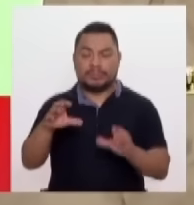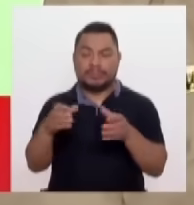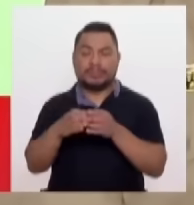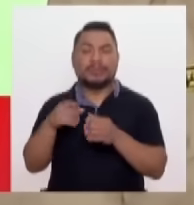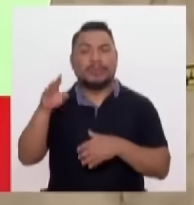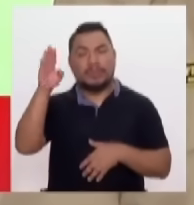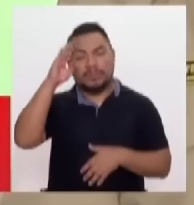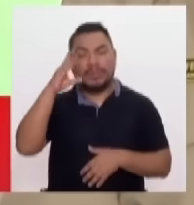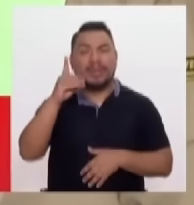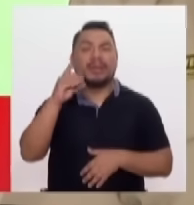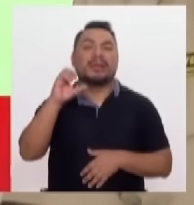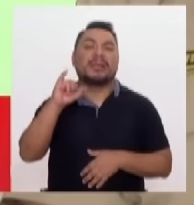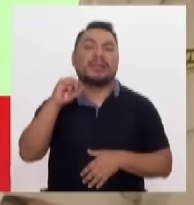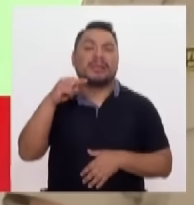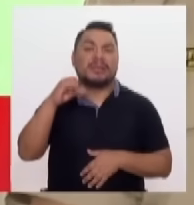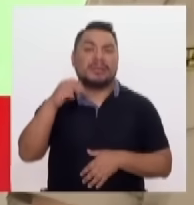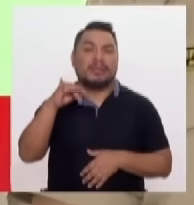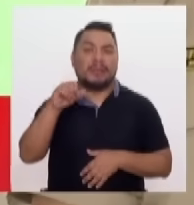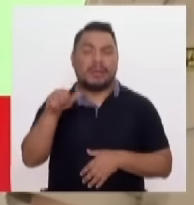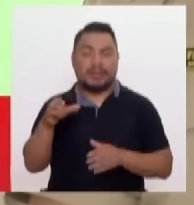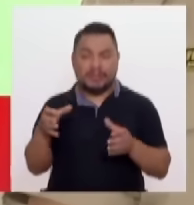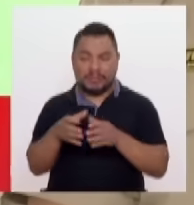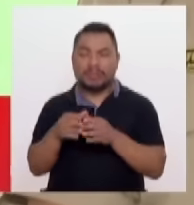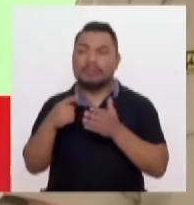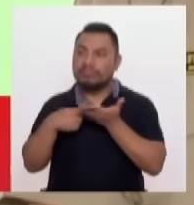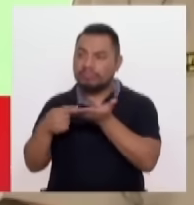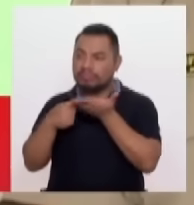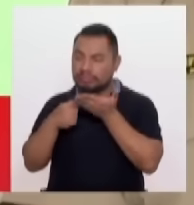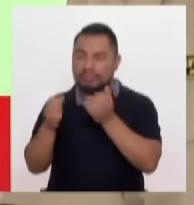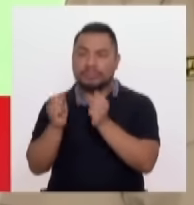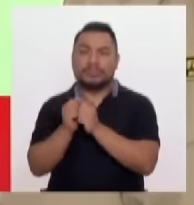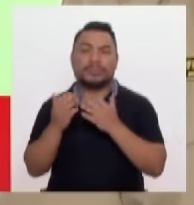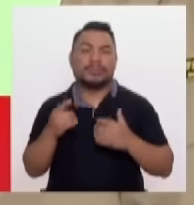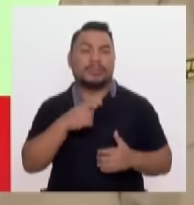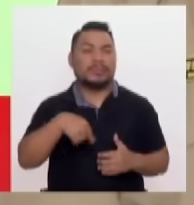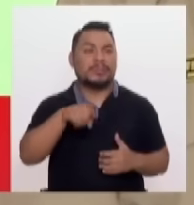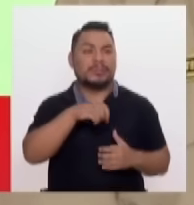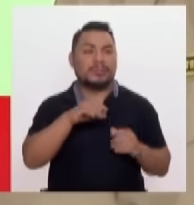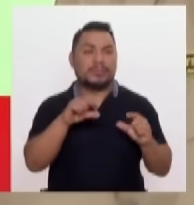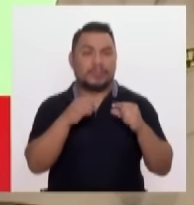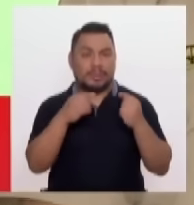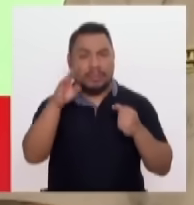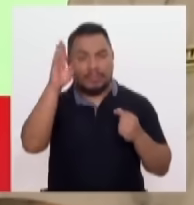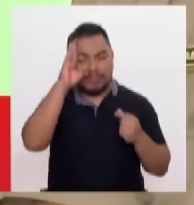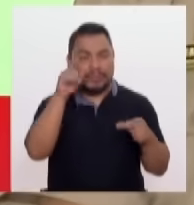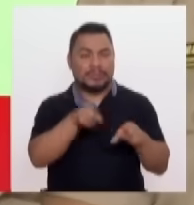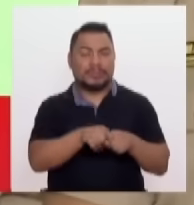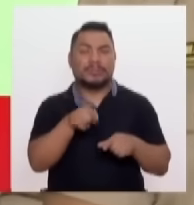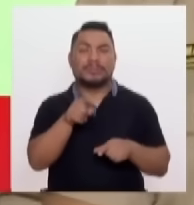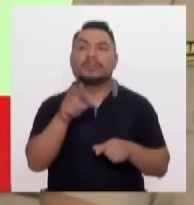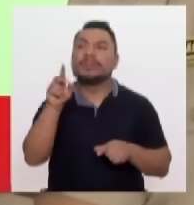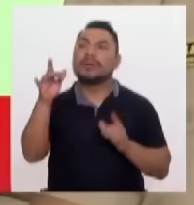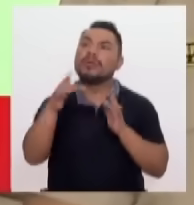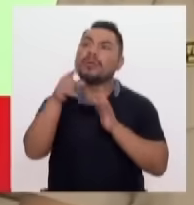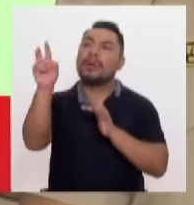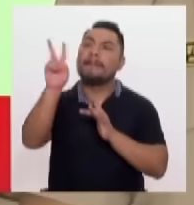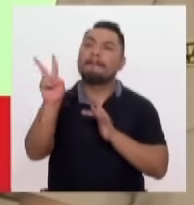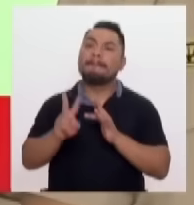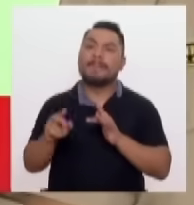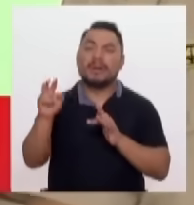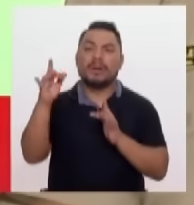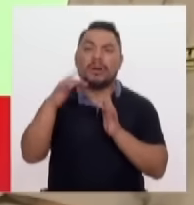unidades comprometidas en esta lucha contra el crimen coordinaron con nuestro par de Homicidios Venezuela y el agregado de